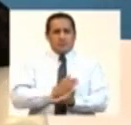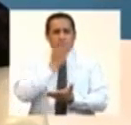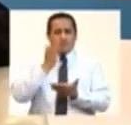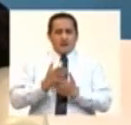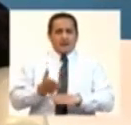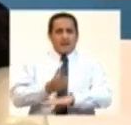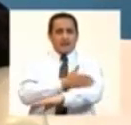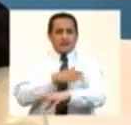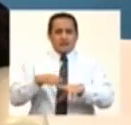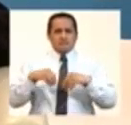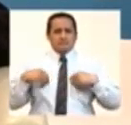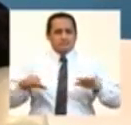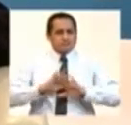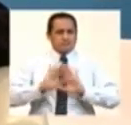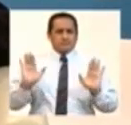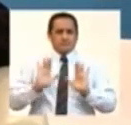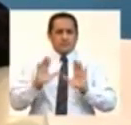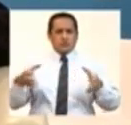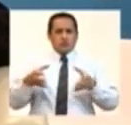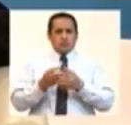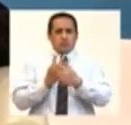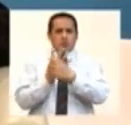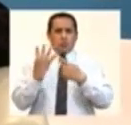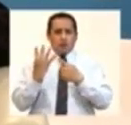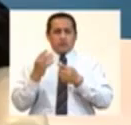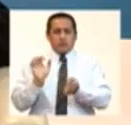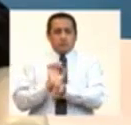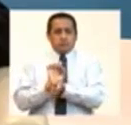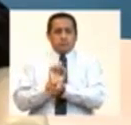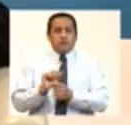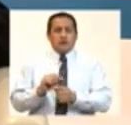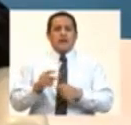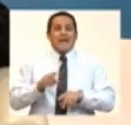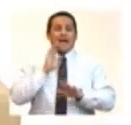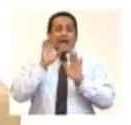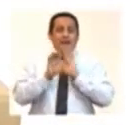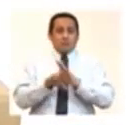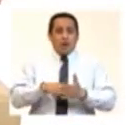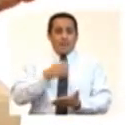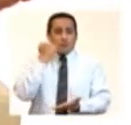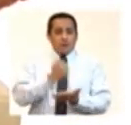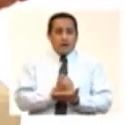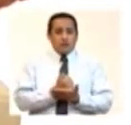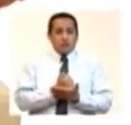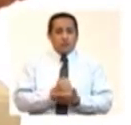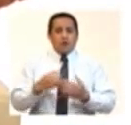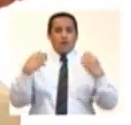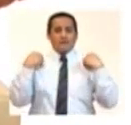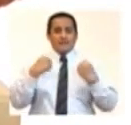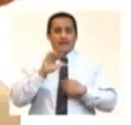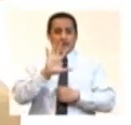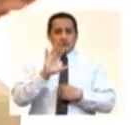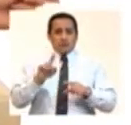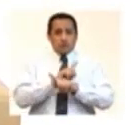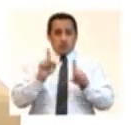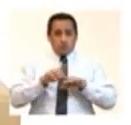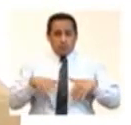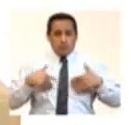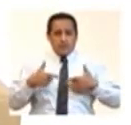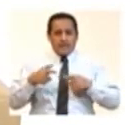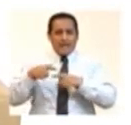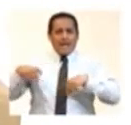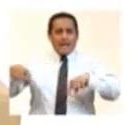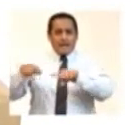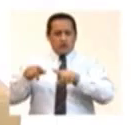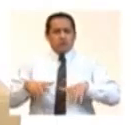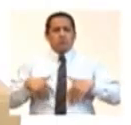que interpusieron los 4 sentenciados por terrorismo. Esto es, de no haberse aprobado en esta quinta sala penal el habeas corpus, ellos pudieron